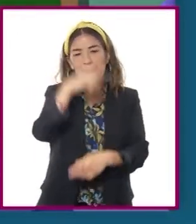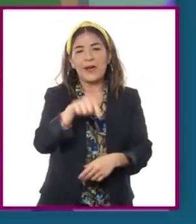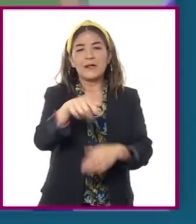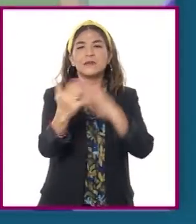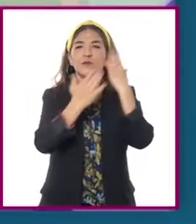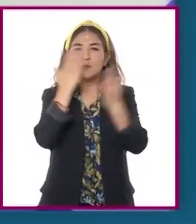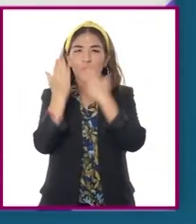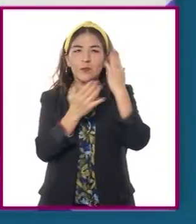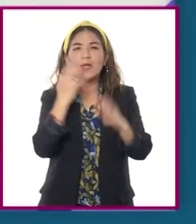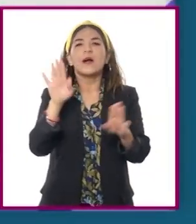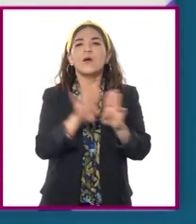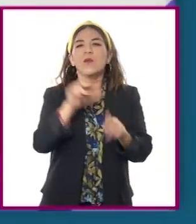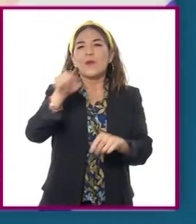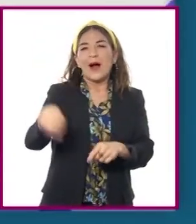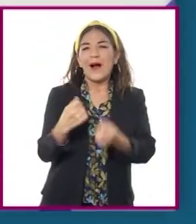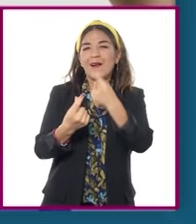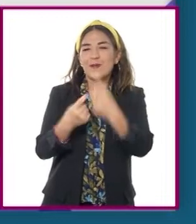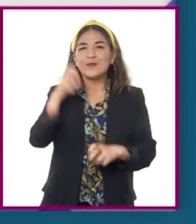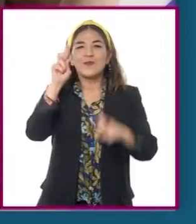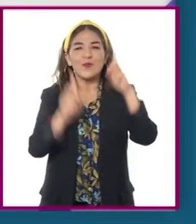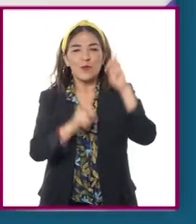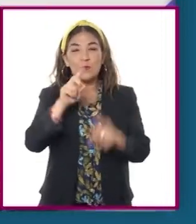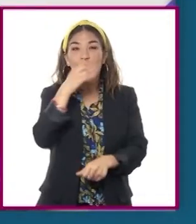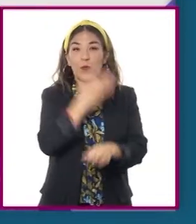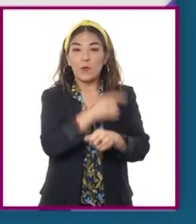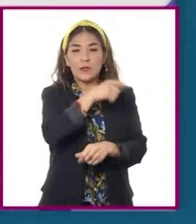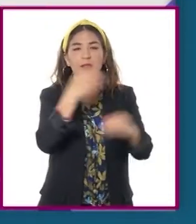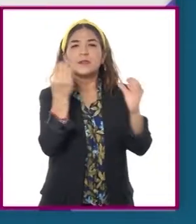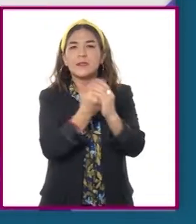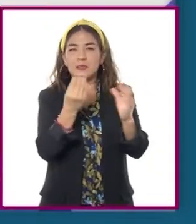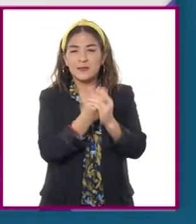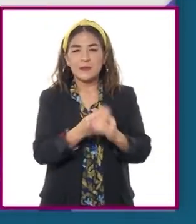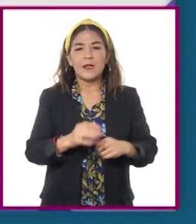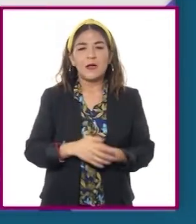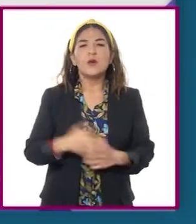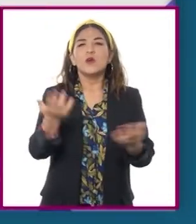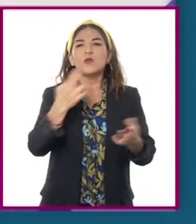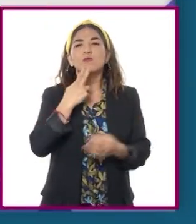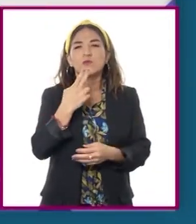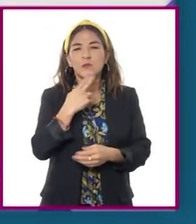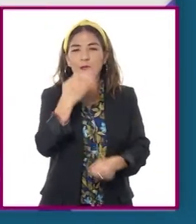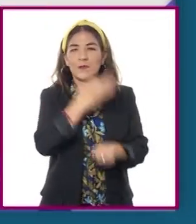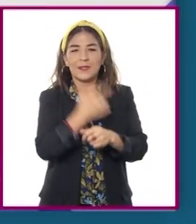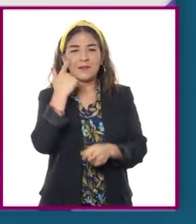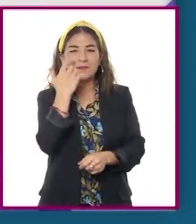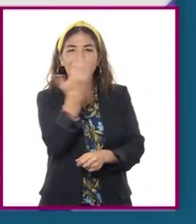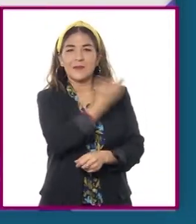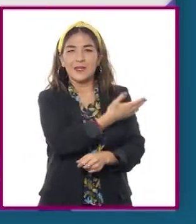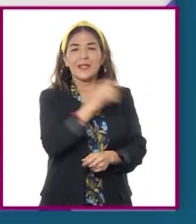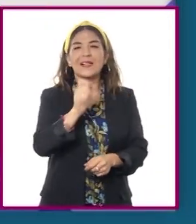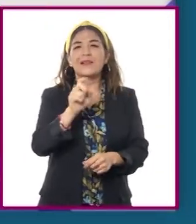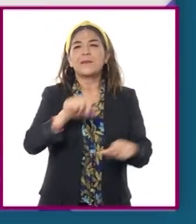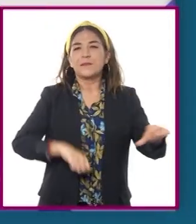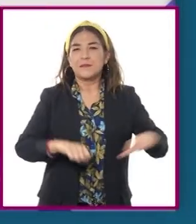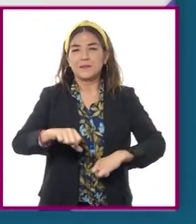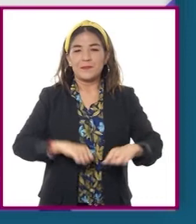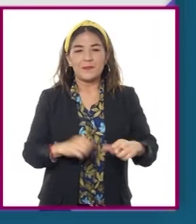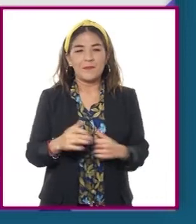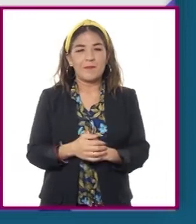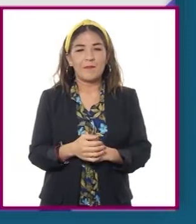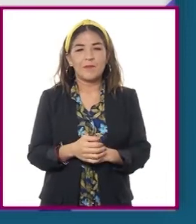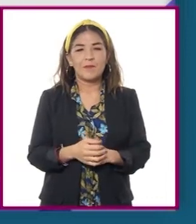inquietudes que pueden originarse, tanto en esta sesión como en otras, mediante el uso de la siguiente herramienta didáctica.